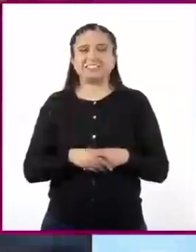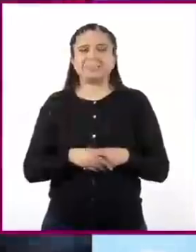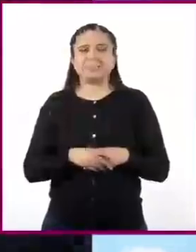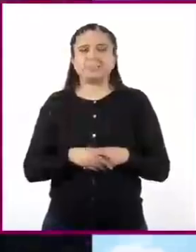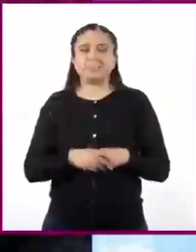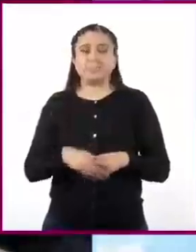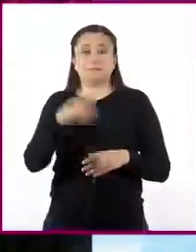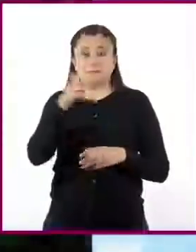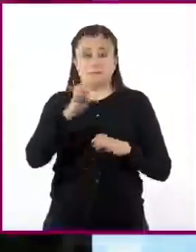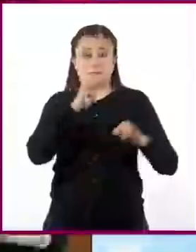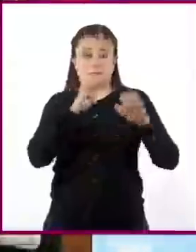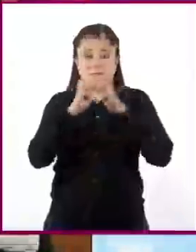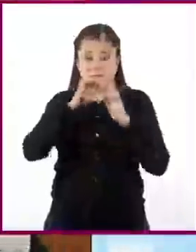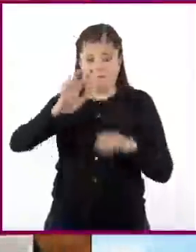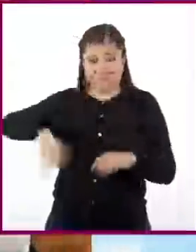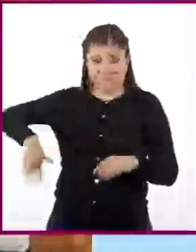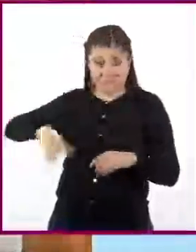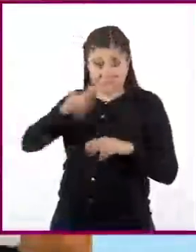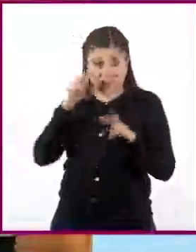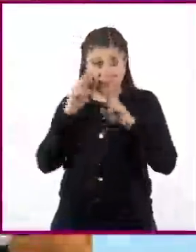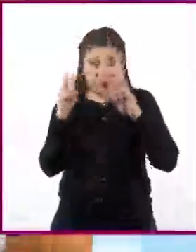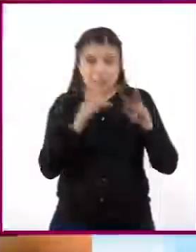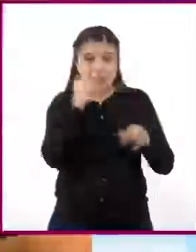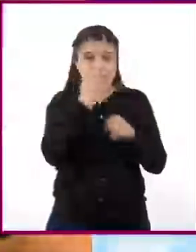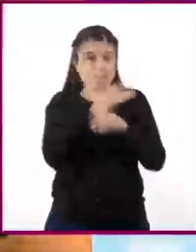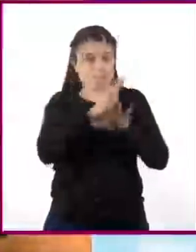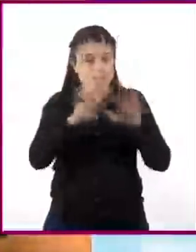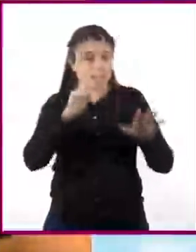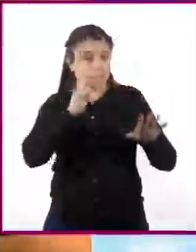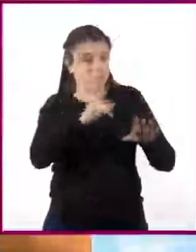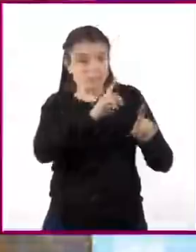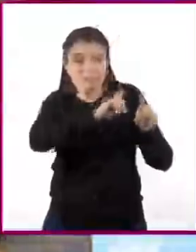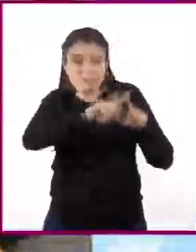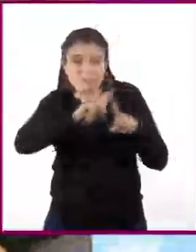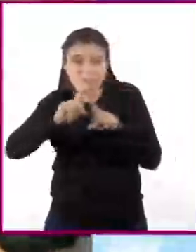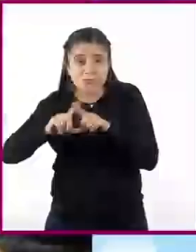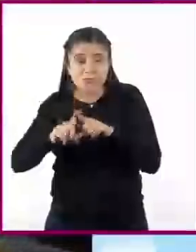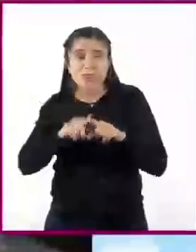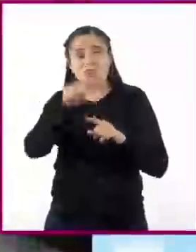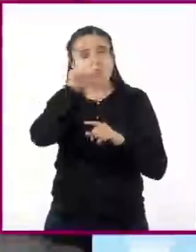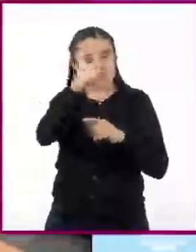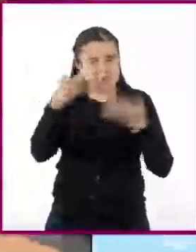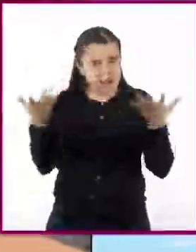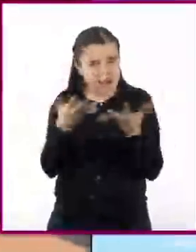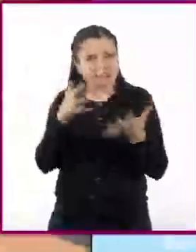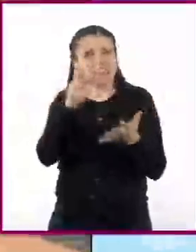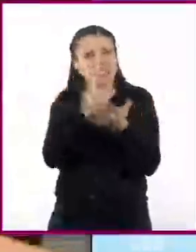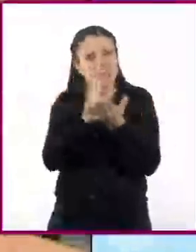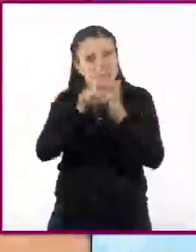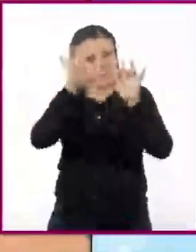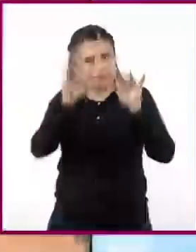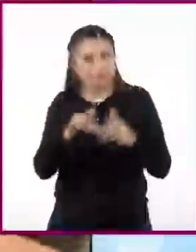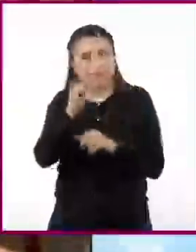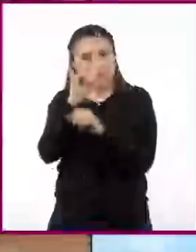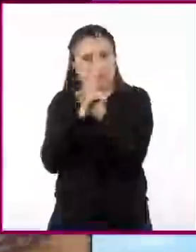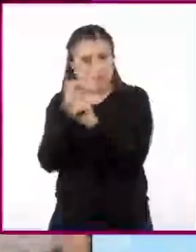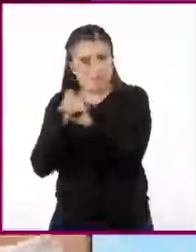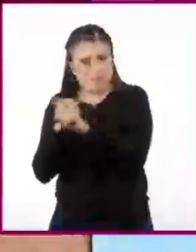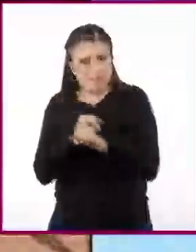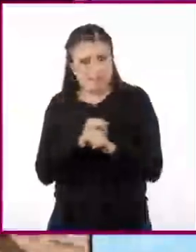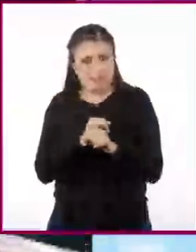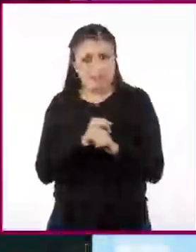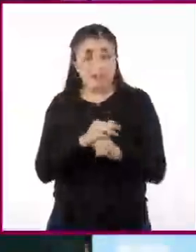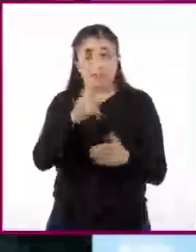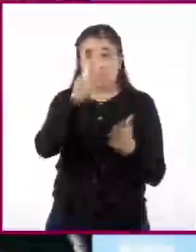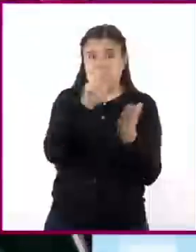A partir de la entrevista anterior y con la información que obtuvimos de diversas fuentes, elaboraremos un reporte de investigación.